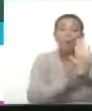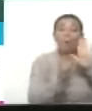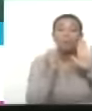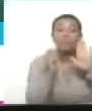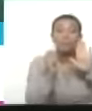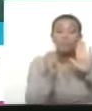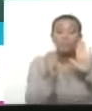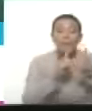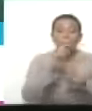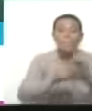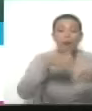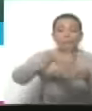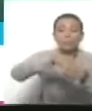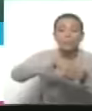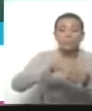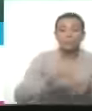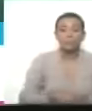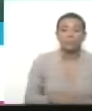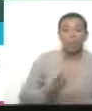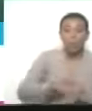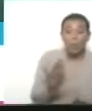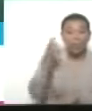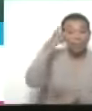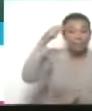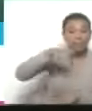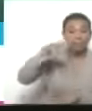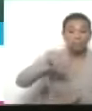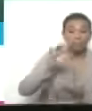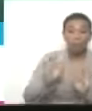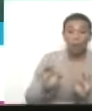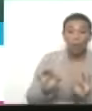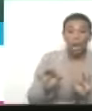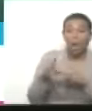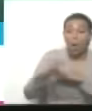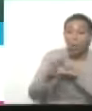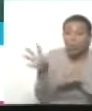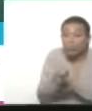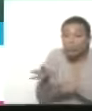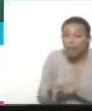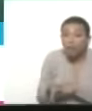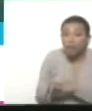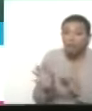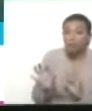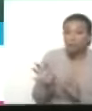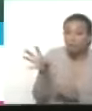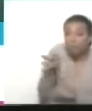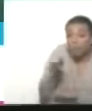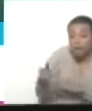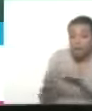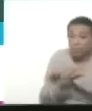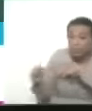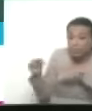y soberano porque el día de hoy Guyana metió un recurso